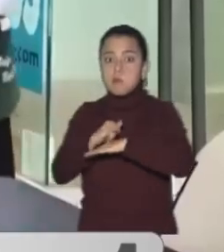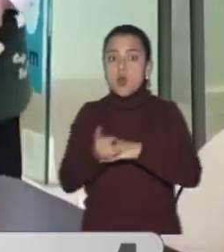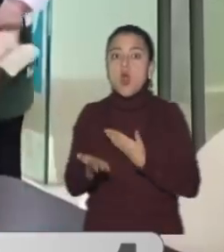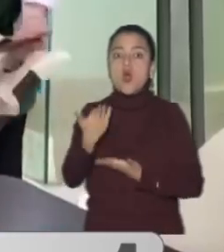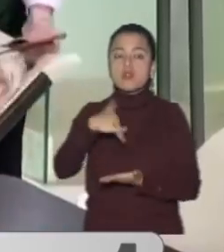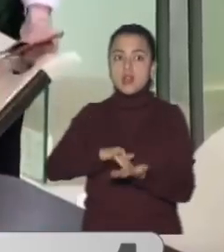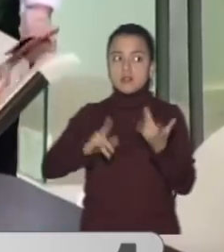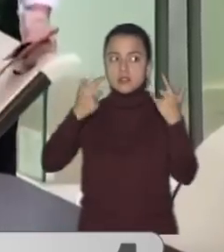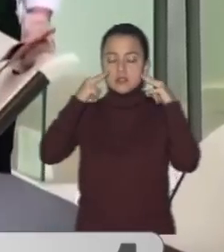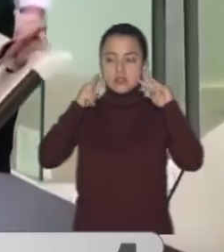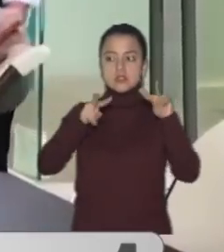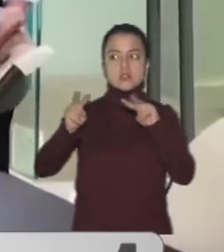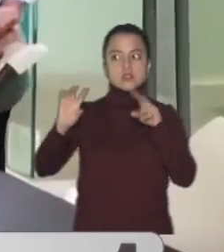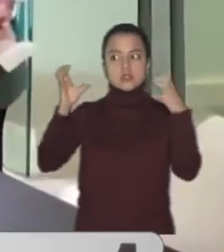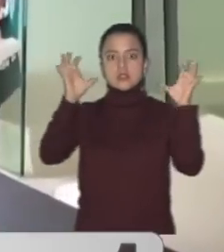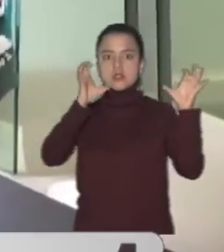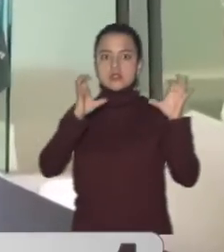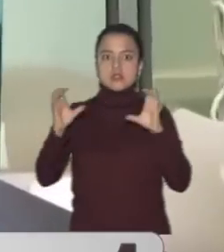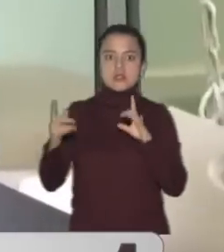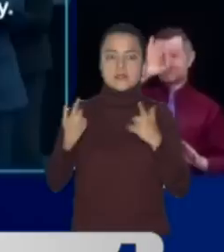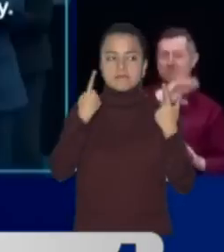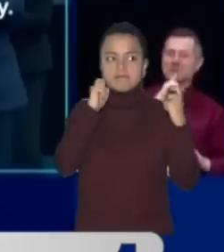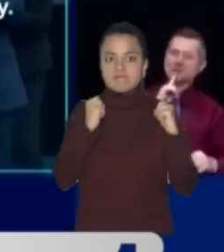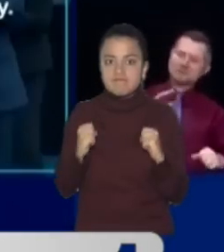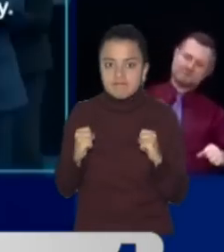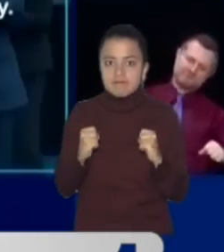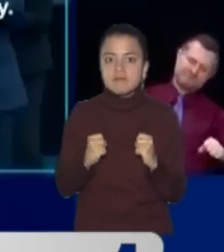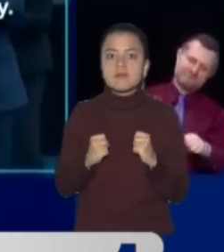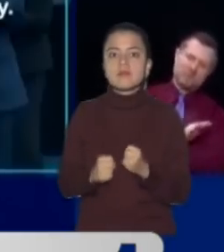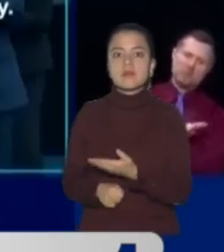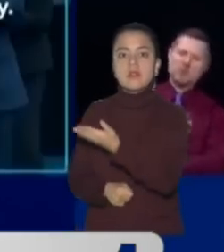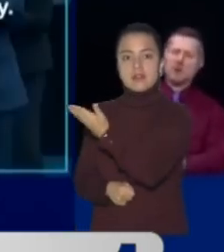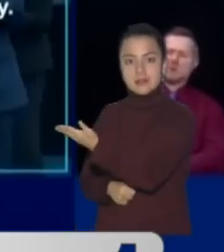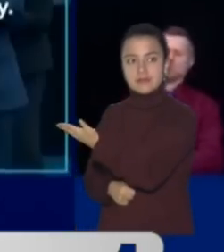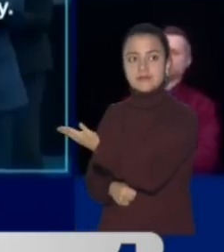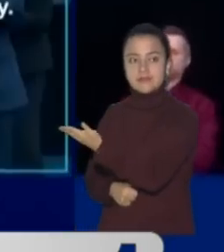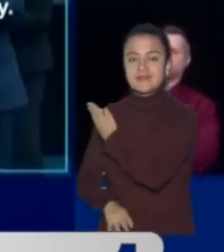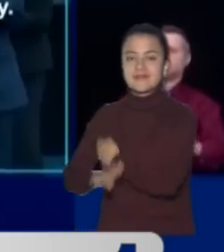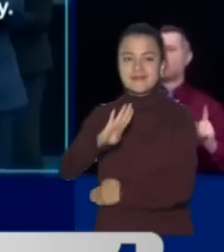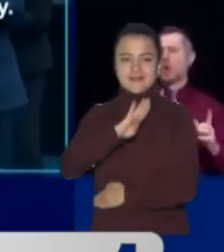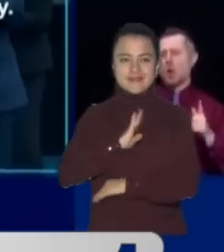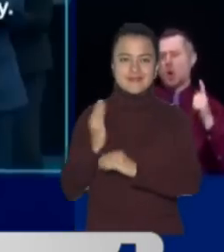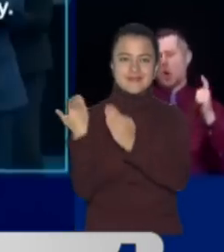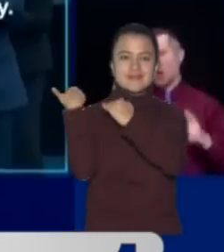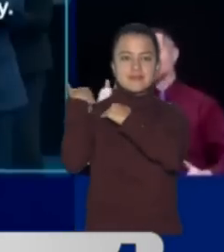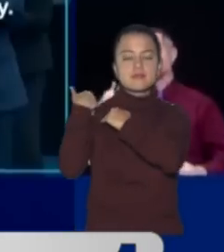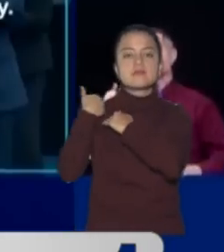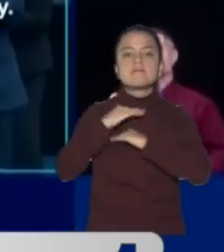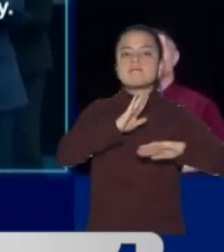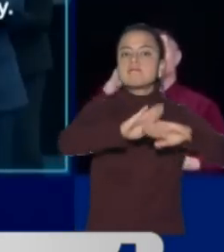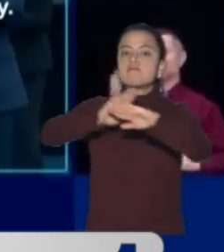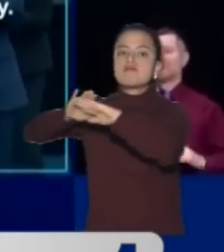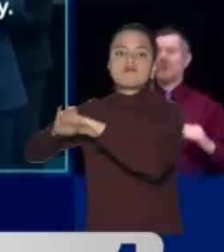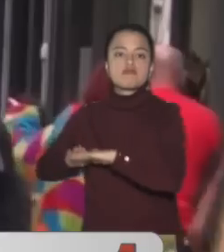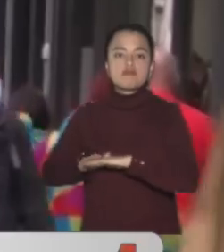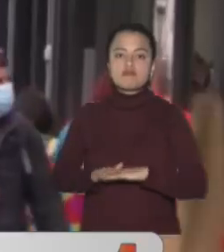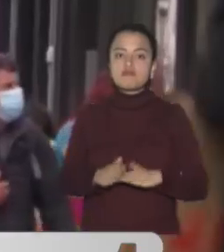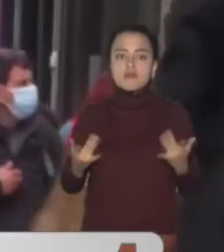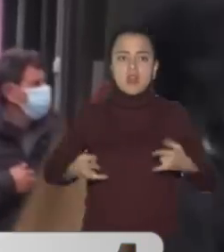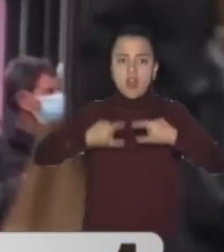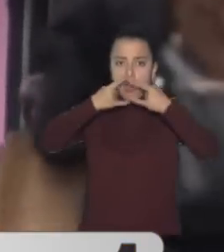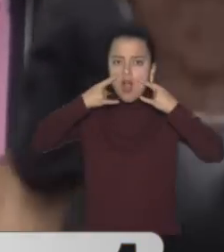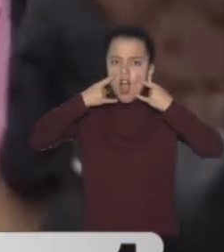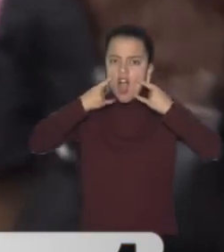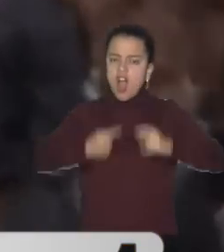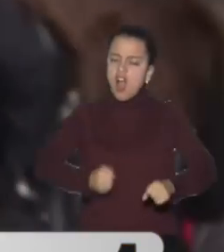en un nivel de alerta alto por la propagación del virus, el alcalde de la Gran Manzana, Eric Adams, dejó claro que no se restablecerá el uso